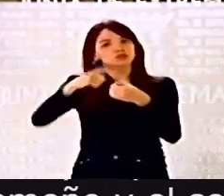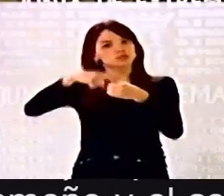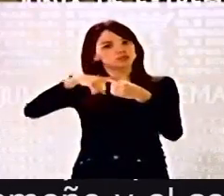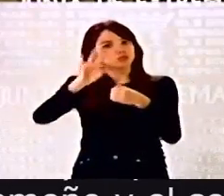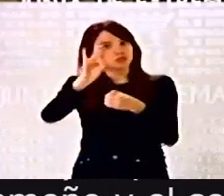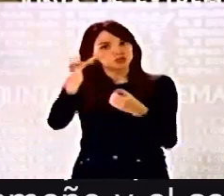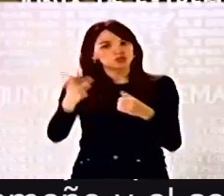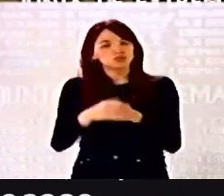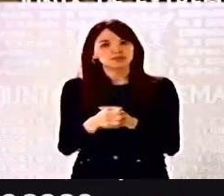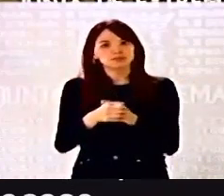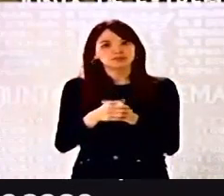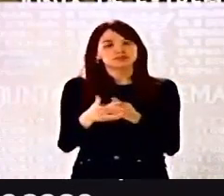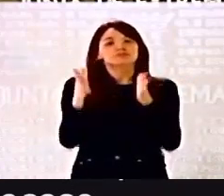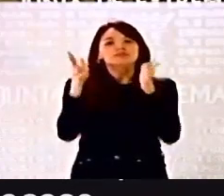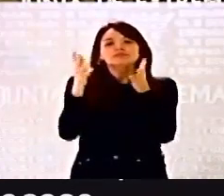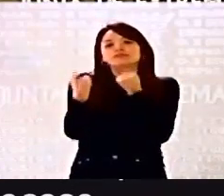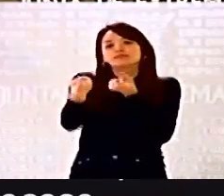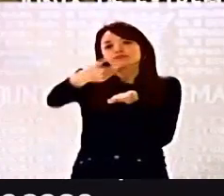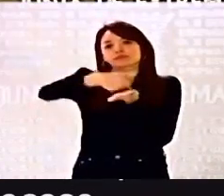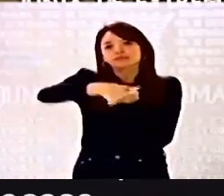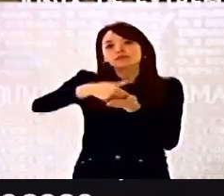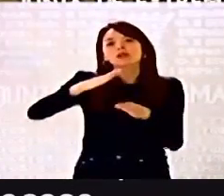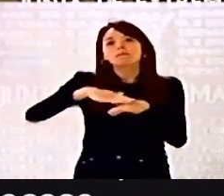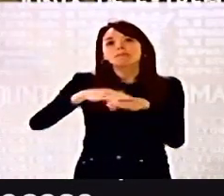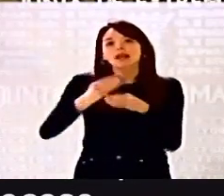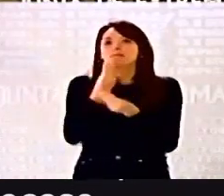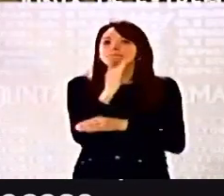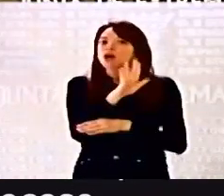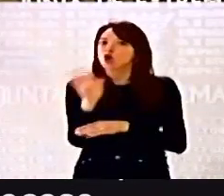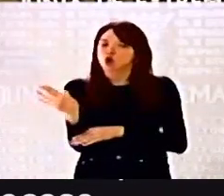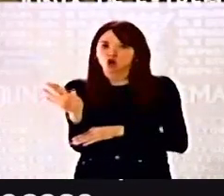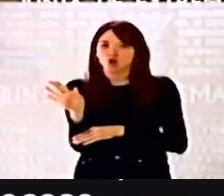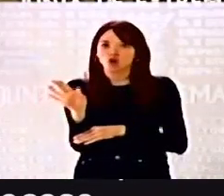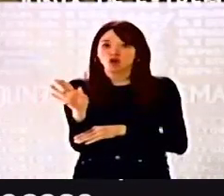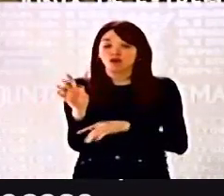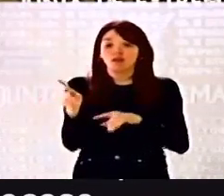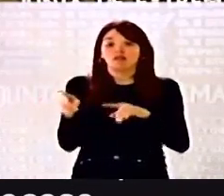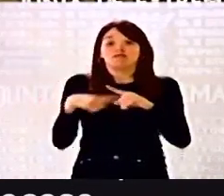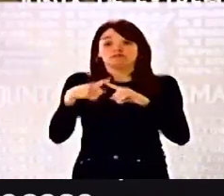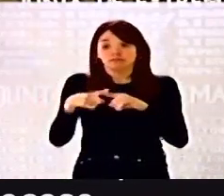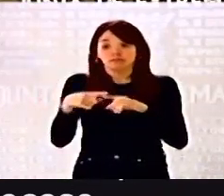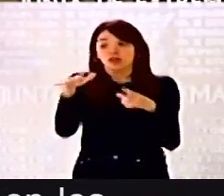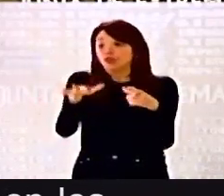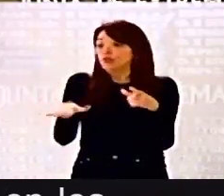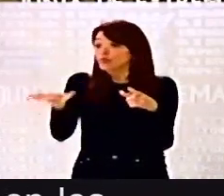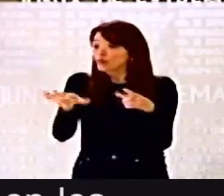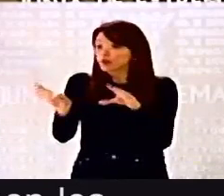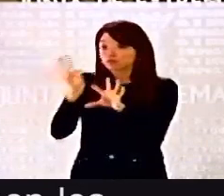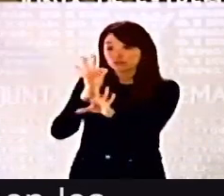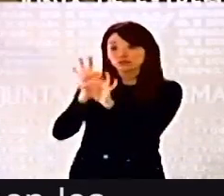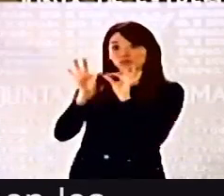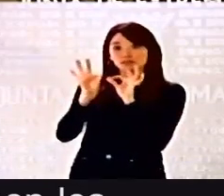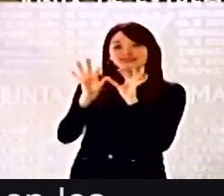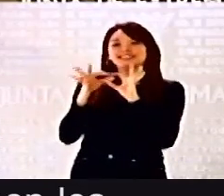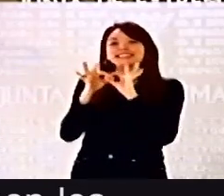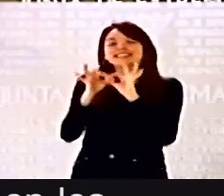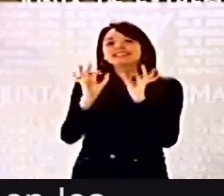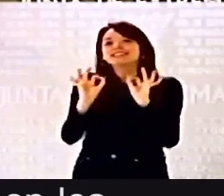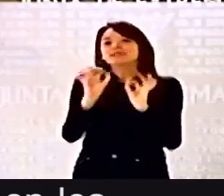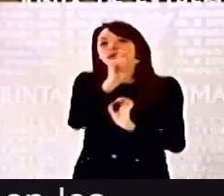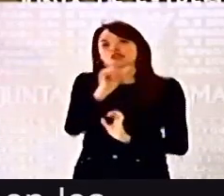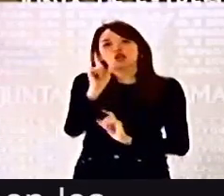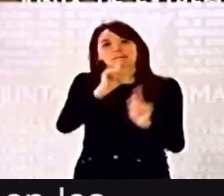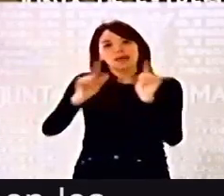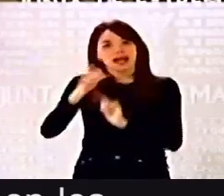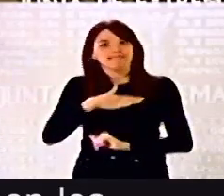con aportaciones concretas de mejora en los establecimientos, en el destino y relación a las personas viajeras. En tan solo unos días